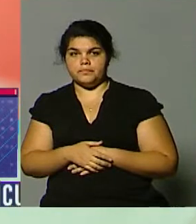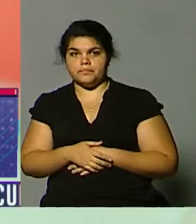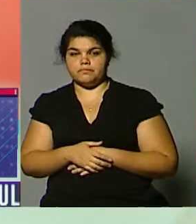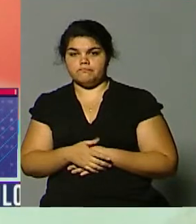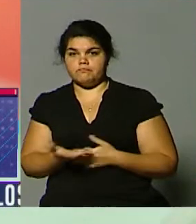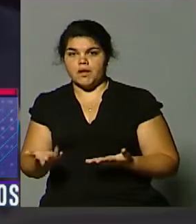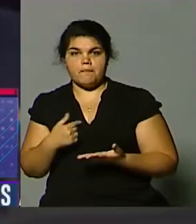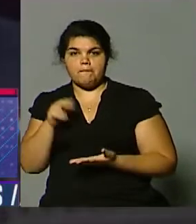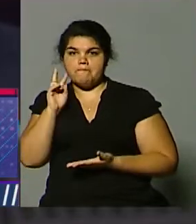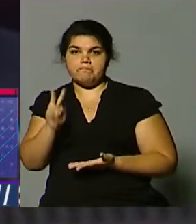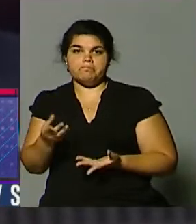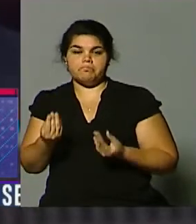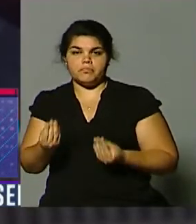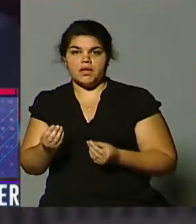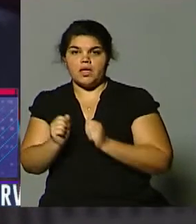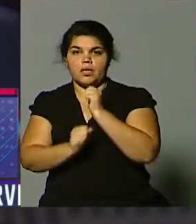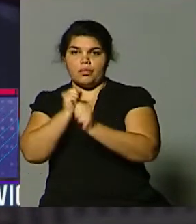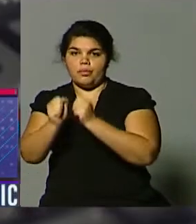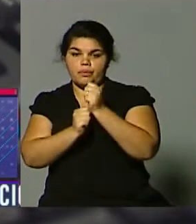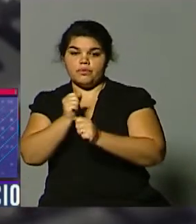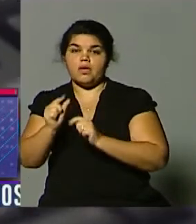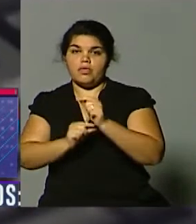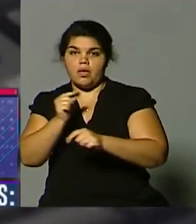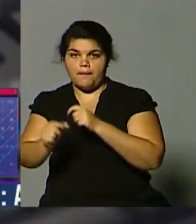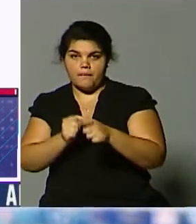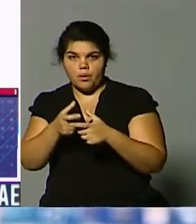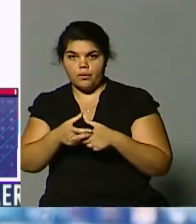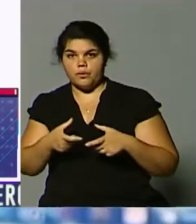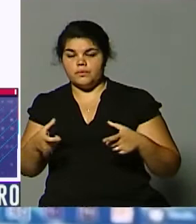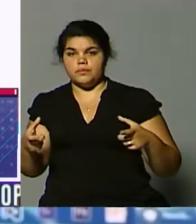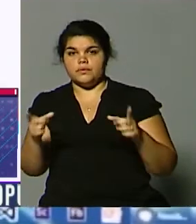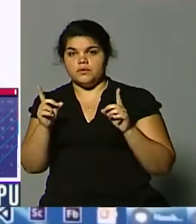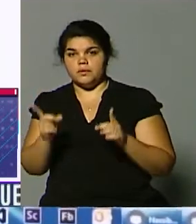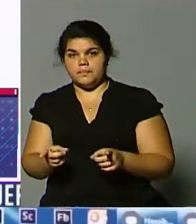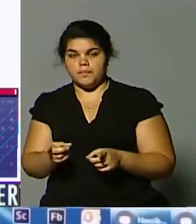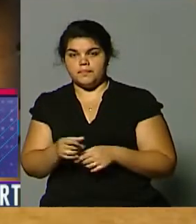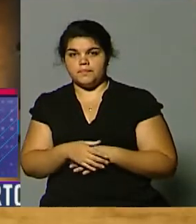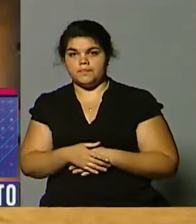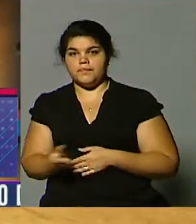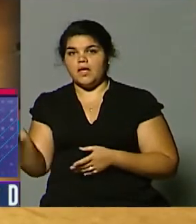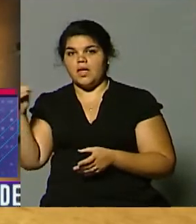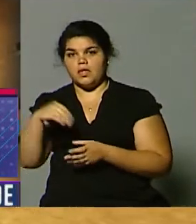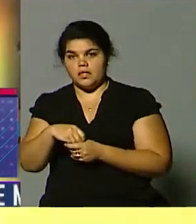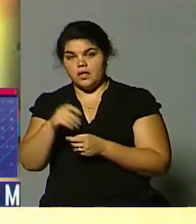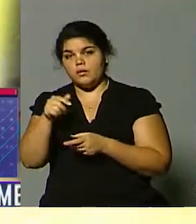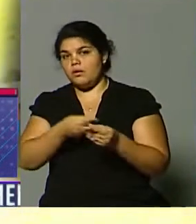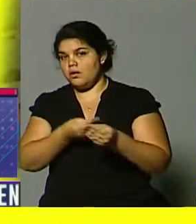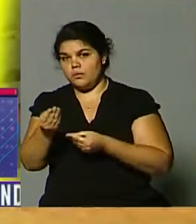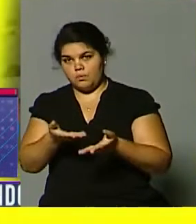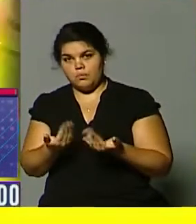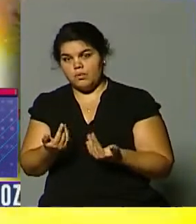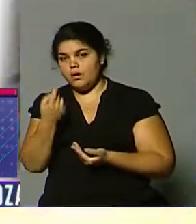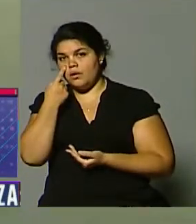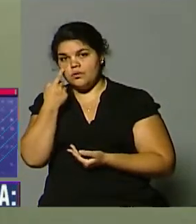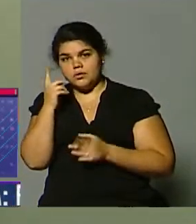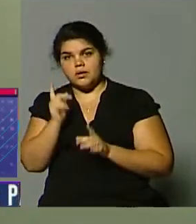con conocer una industria que está en crecimiento, aprender a integrarse de lleno esa industria, y los que vengan